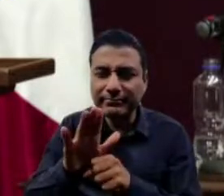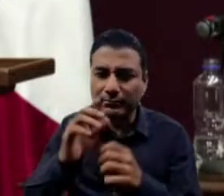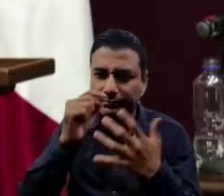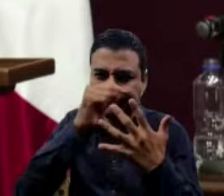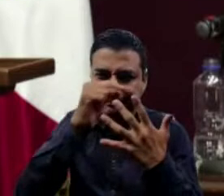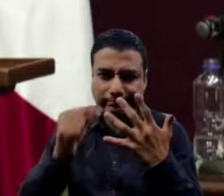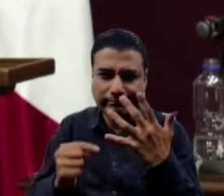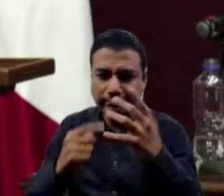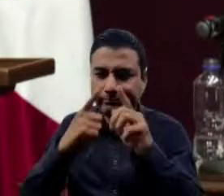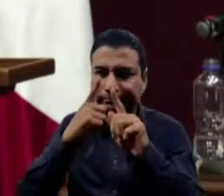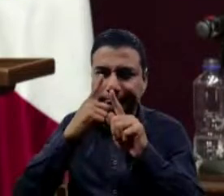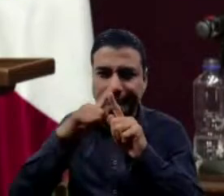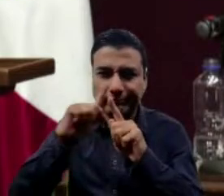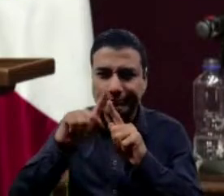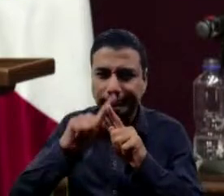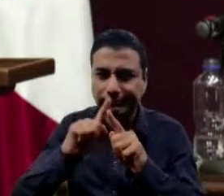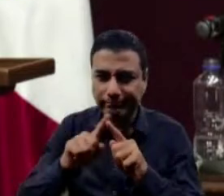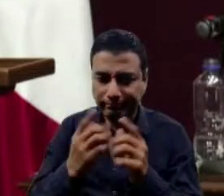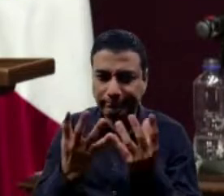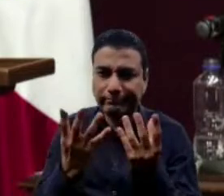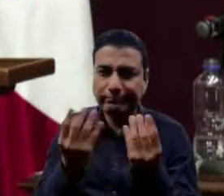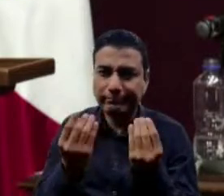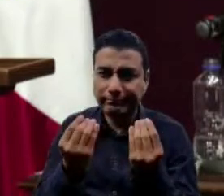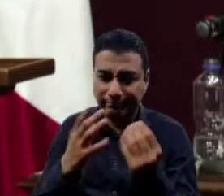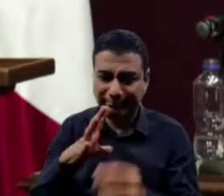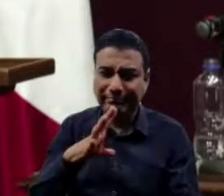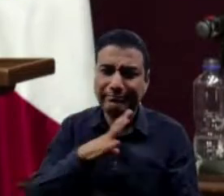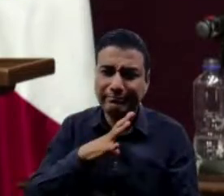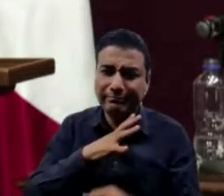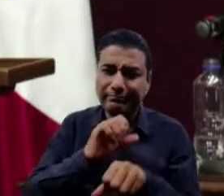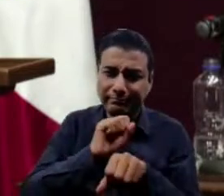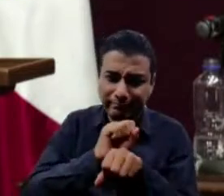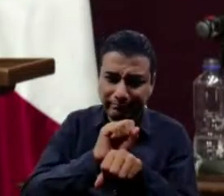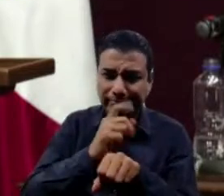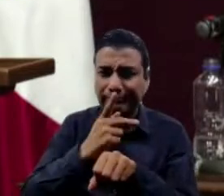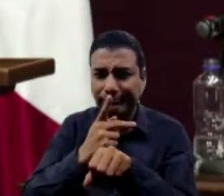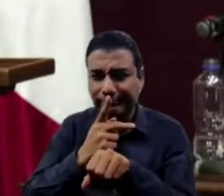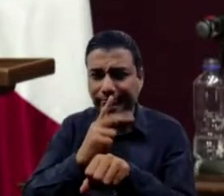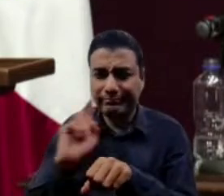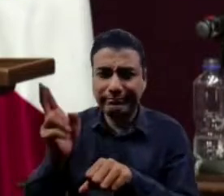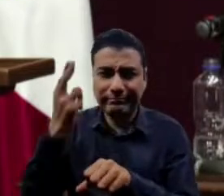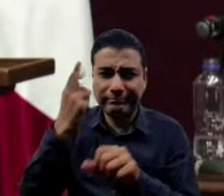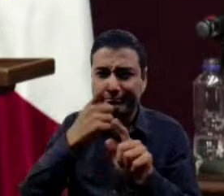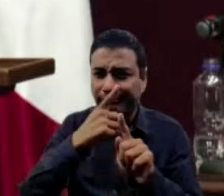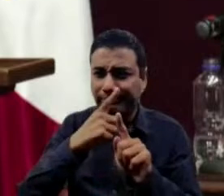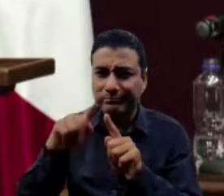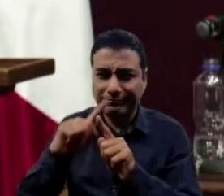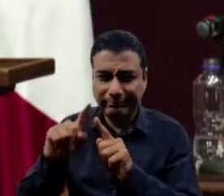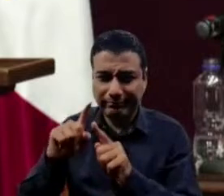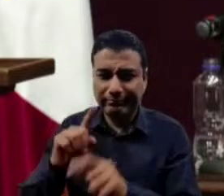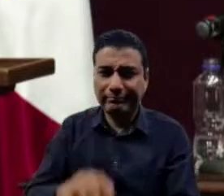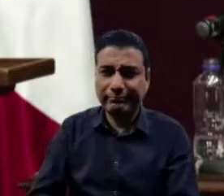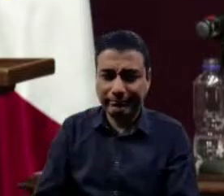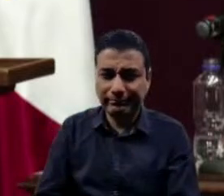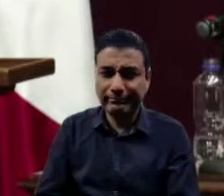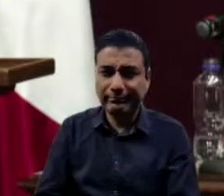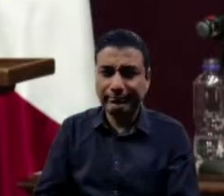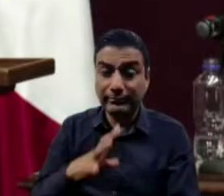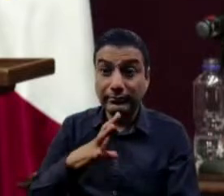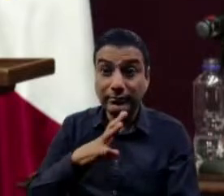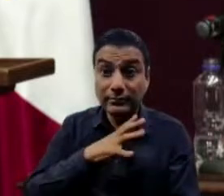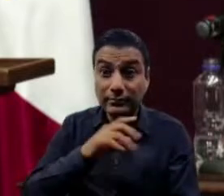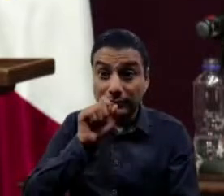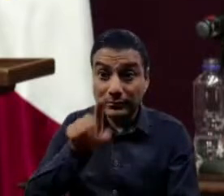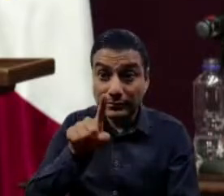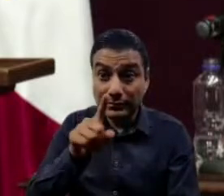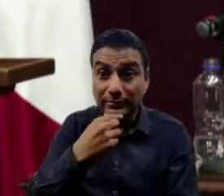etapa del ciclo educativo. Por el contrario, se hacen presentes desde los primeros estudios de la educación infantil hasta